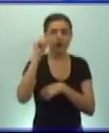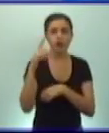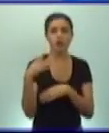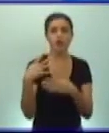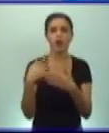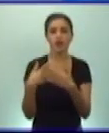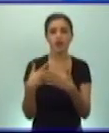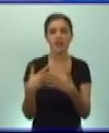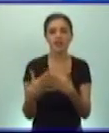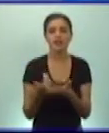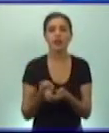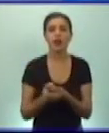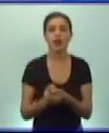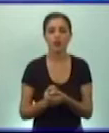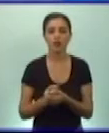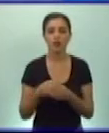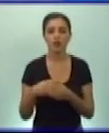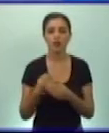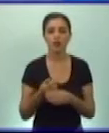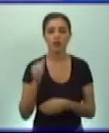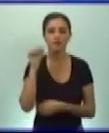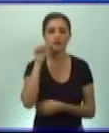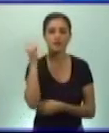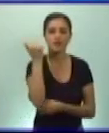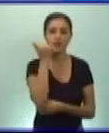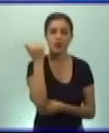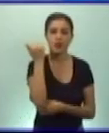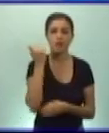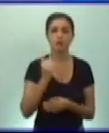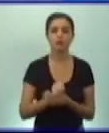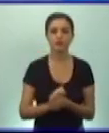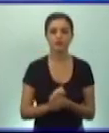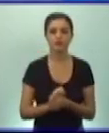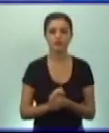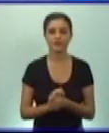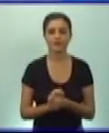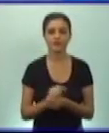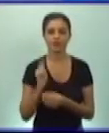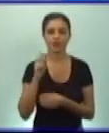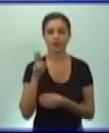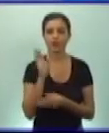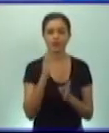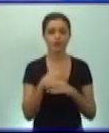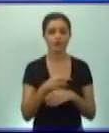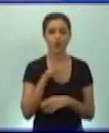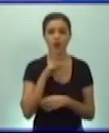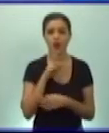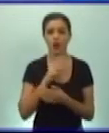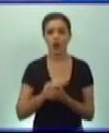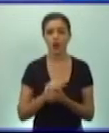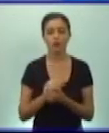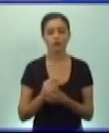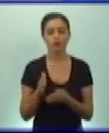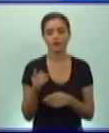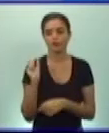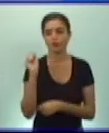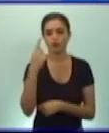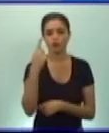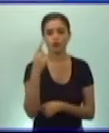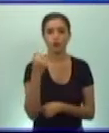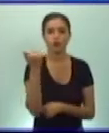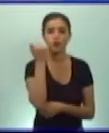menos 60, menos 65 grados bajo cero, por lo tanto no puede haber agua, no puede haber vapor de agua, solamente